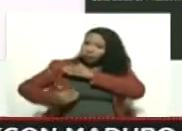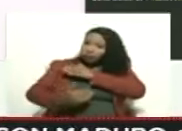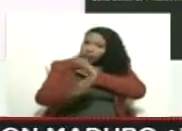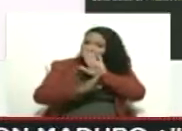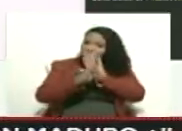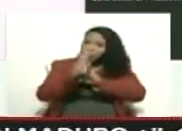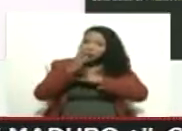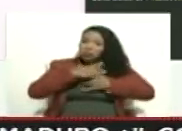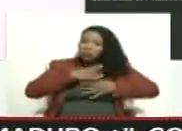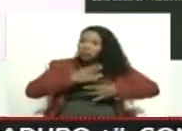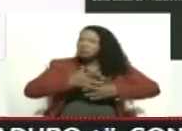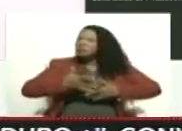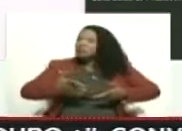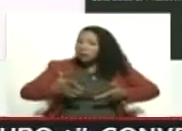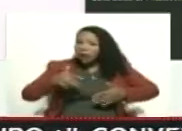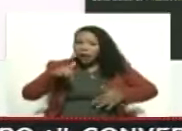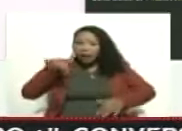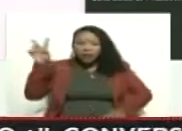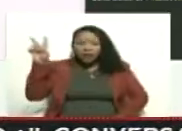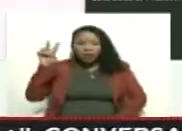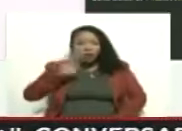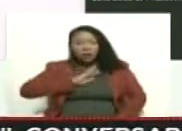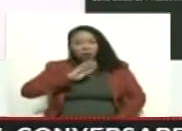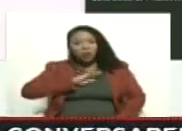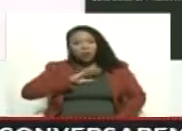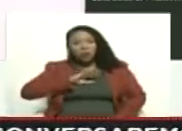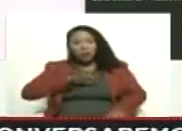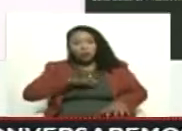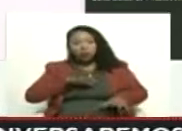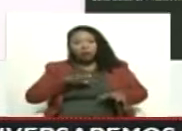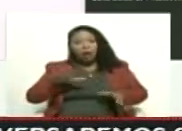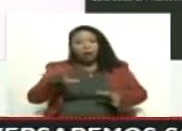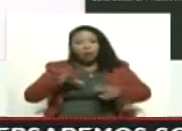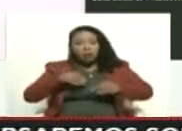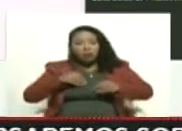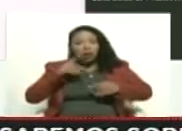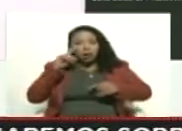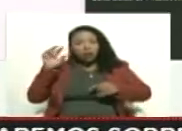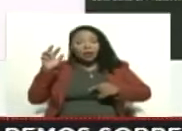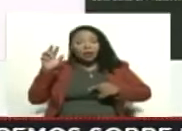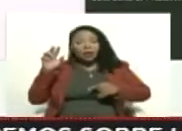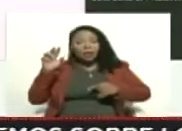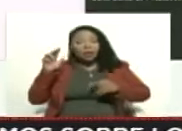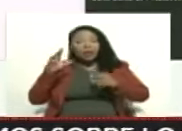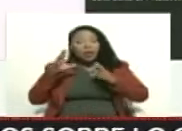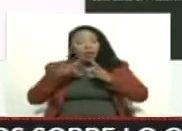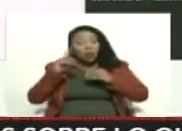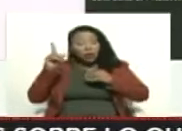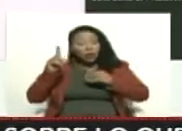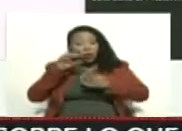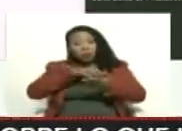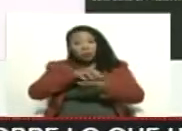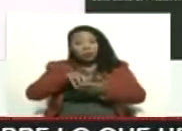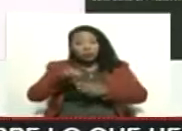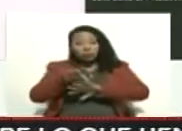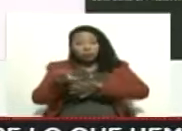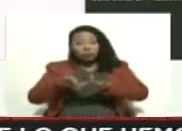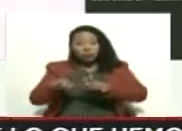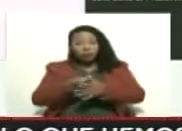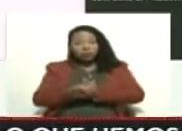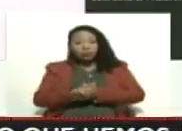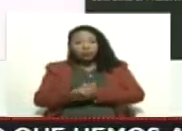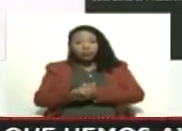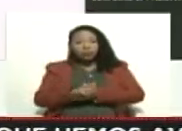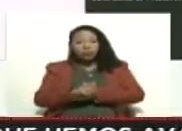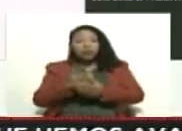interés de la nación y estoy seguro que en los Estados podemos avanzar para el interés de los estados y de los municipios